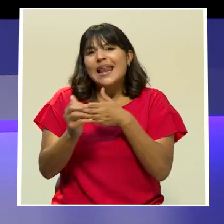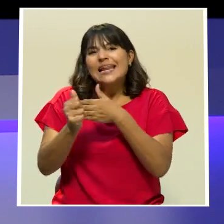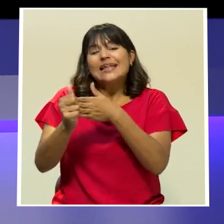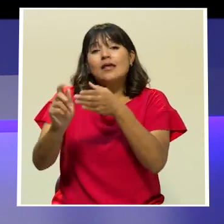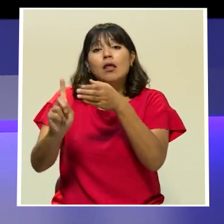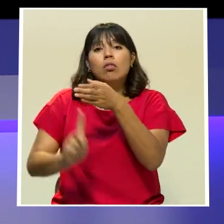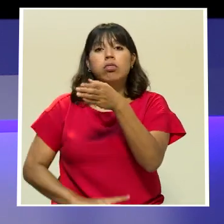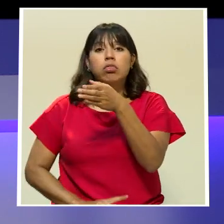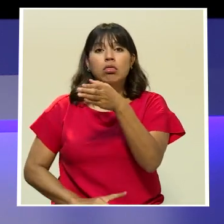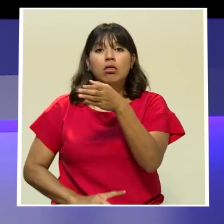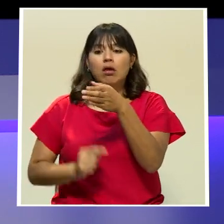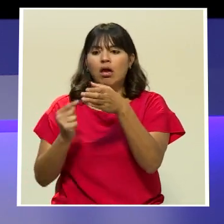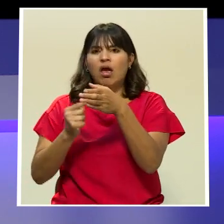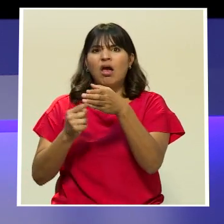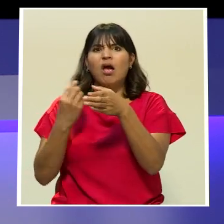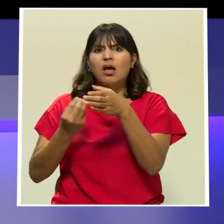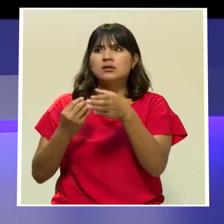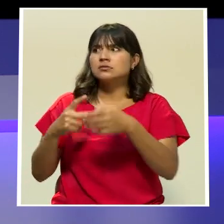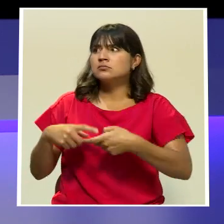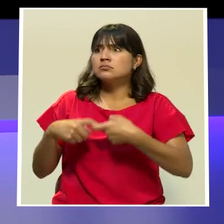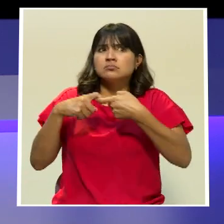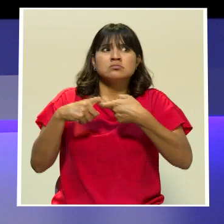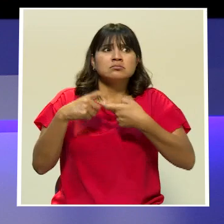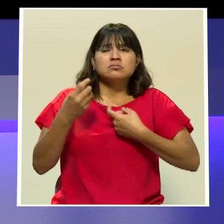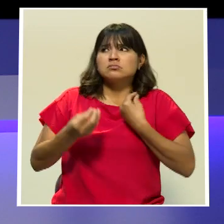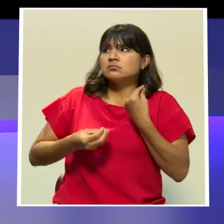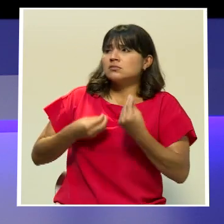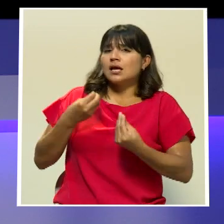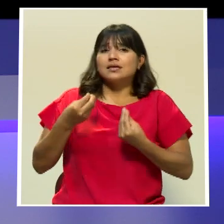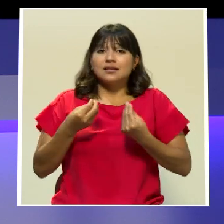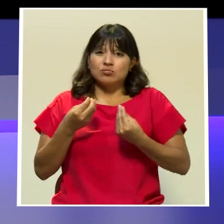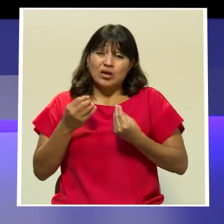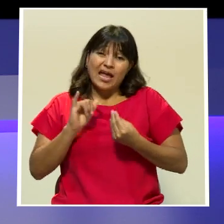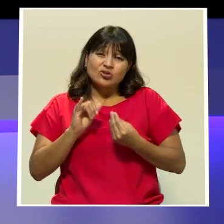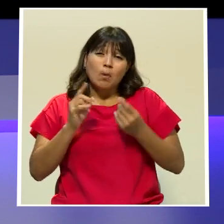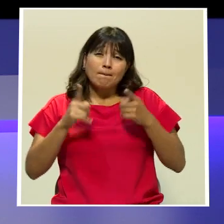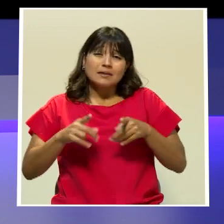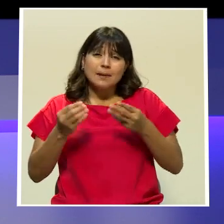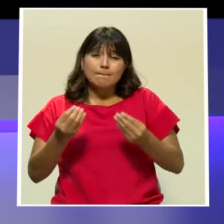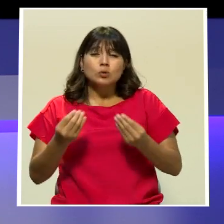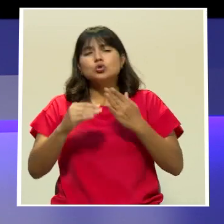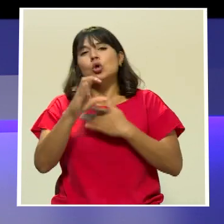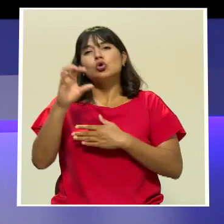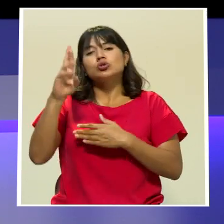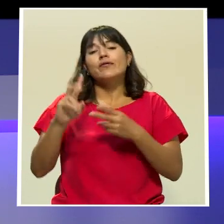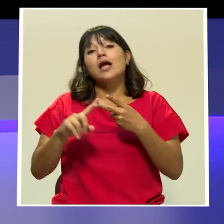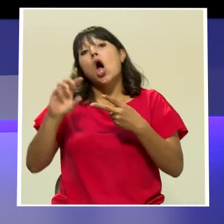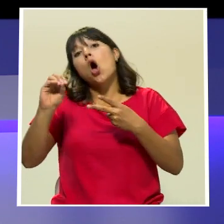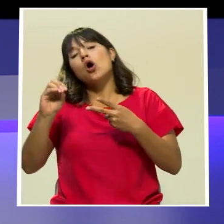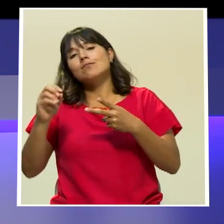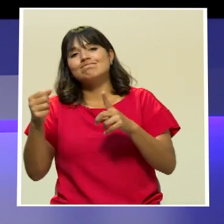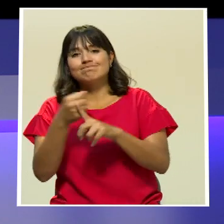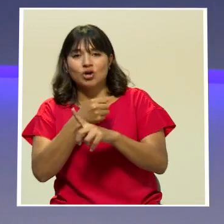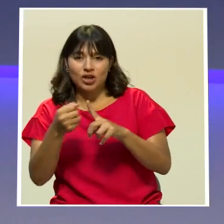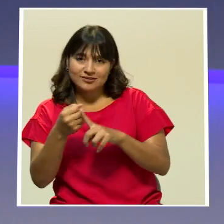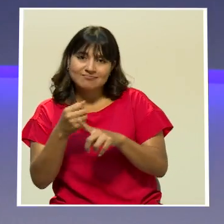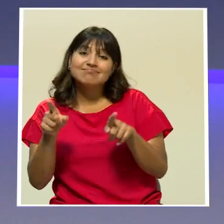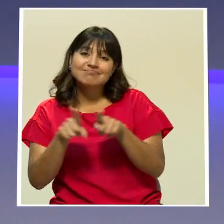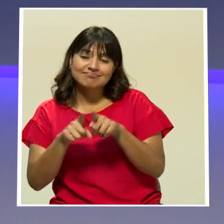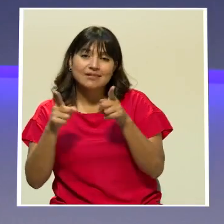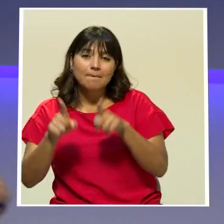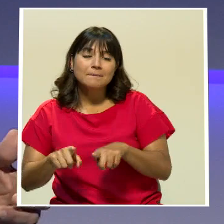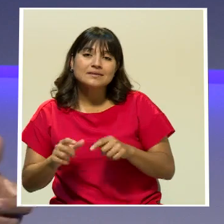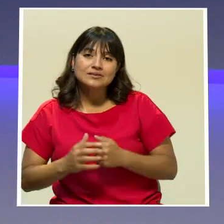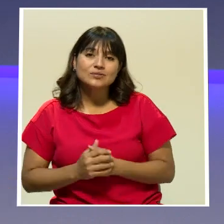solo queda o la parálisis, que es lo que hemos vivido durante mucho tiempo en Costa Rica, o la violencia. Sí, que es un